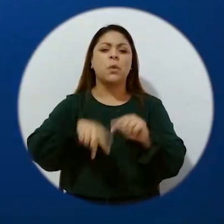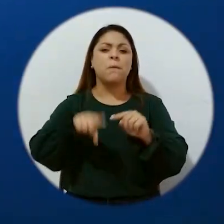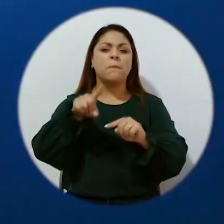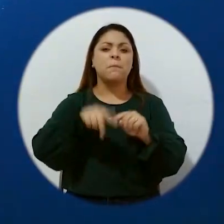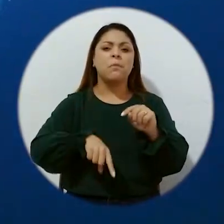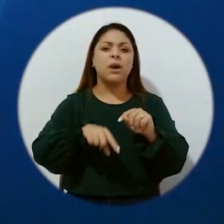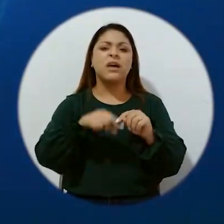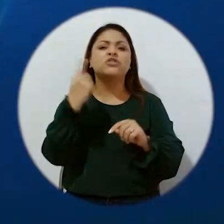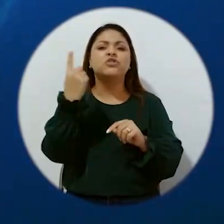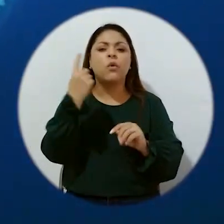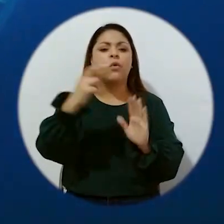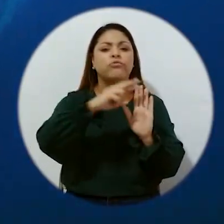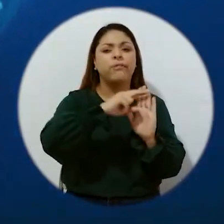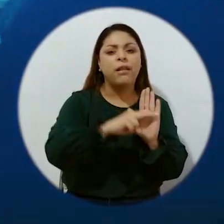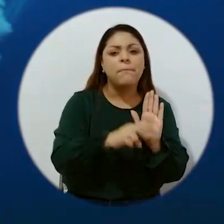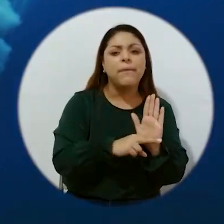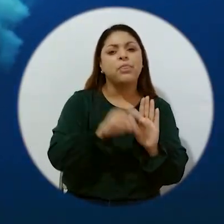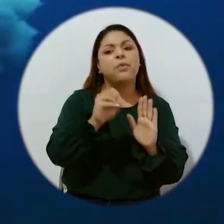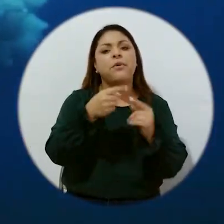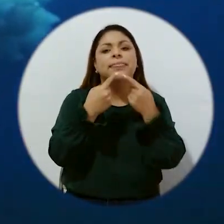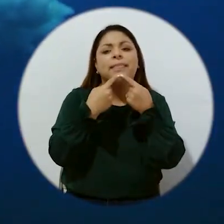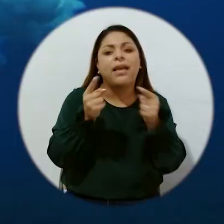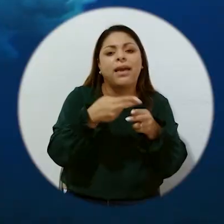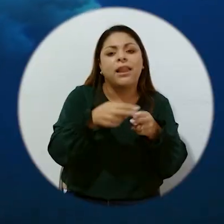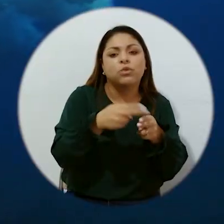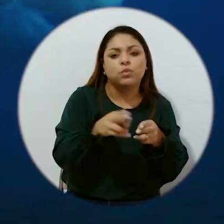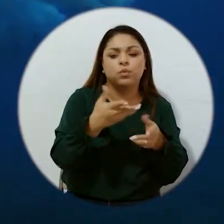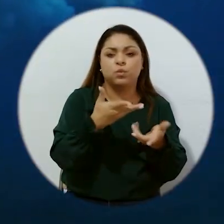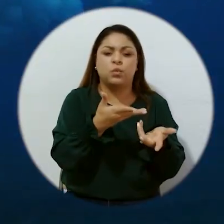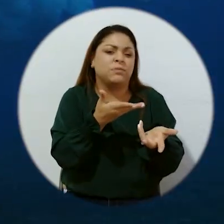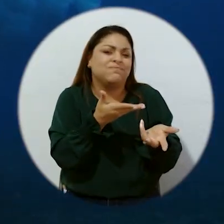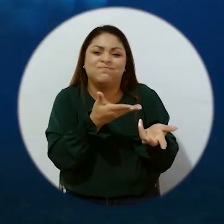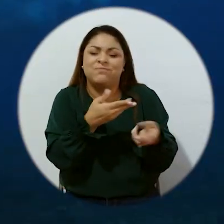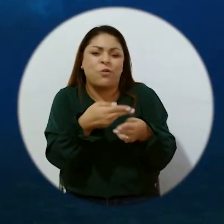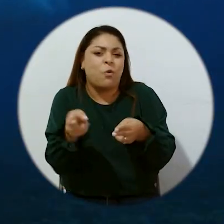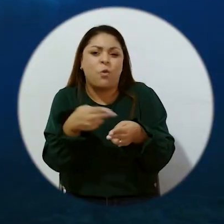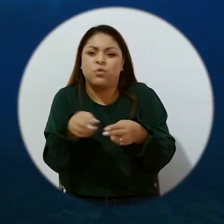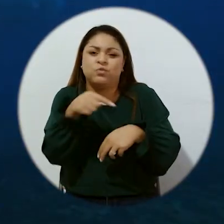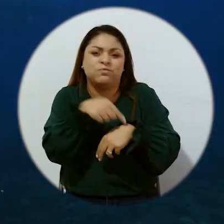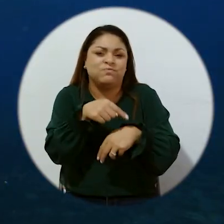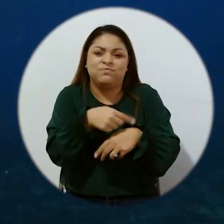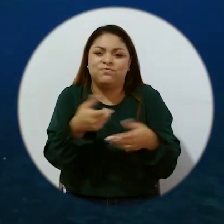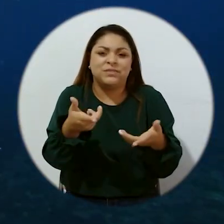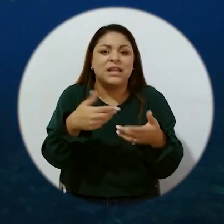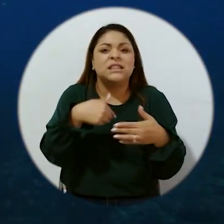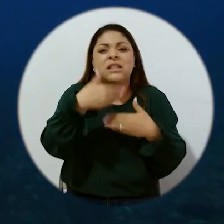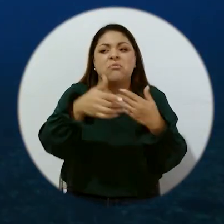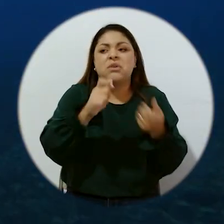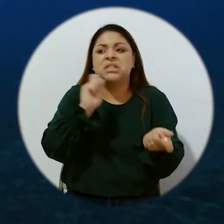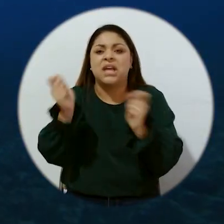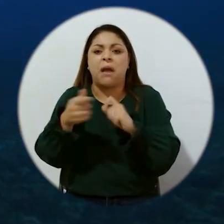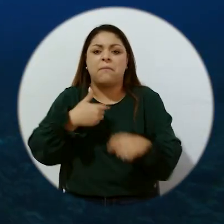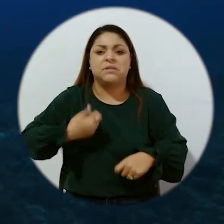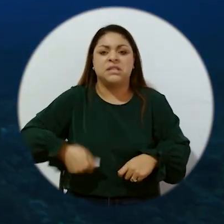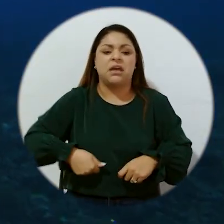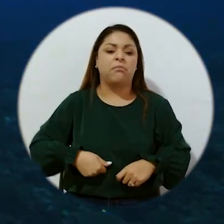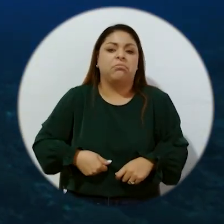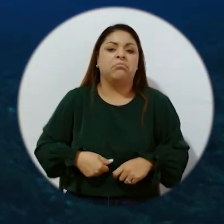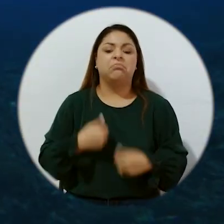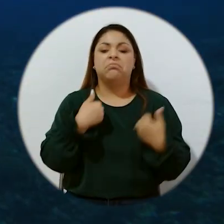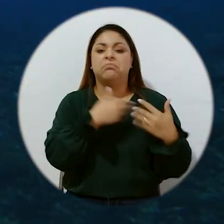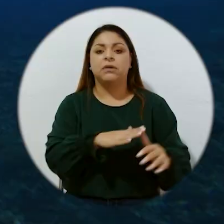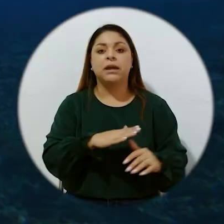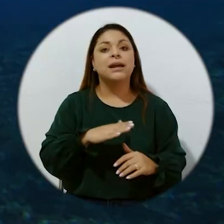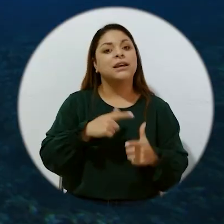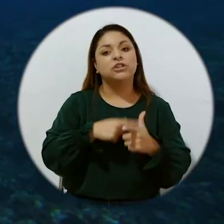en estos reglamentos o decretos que son de corto alcance porque, claro, viene otro gobernante, no le da prioridad, entonces queda